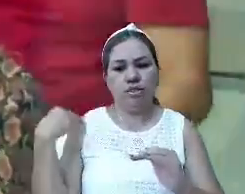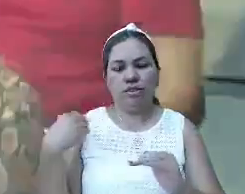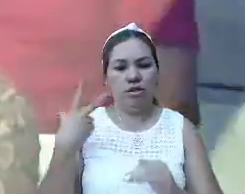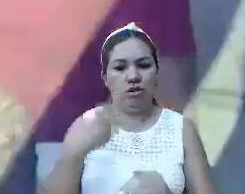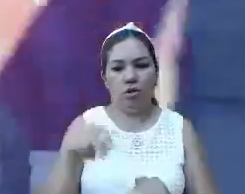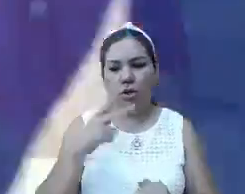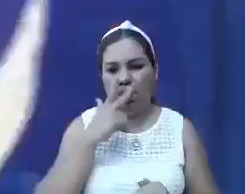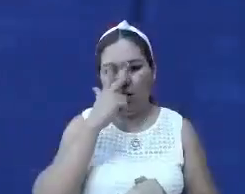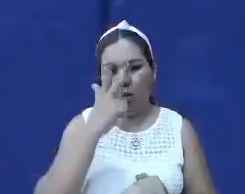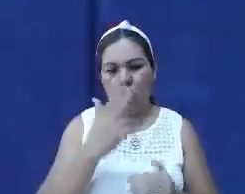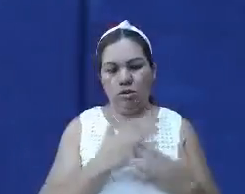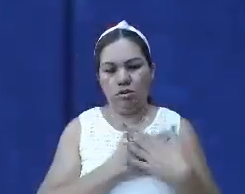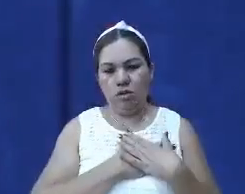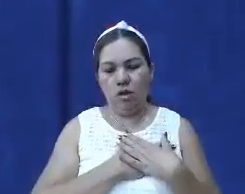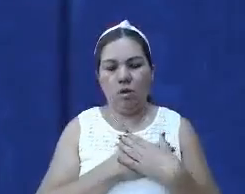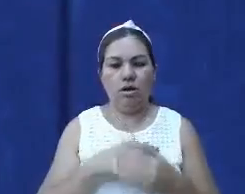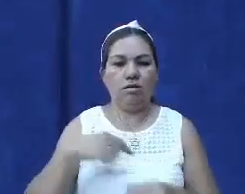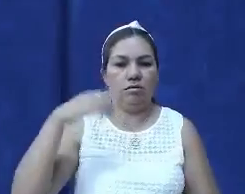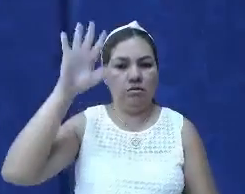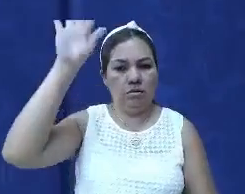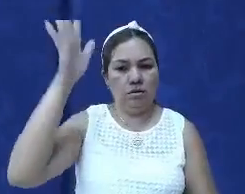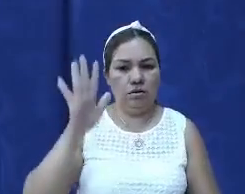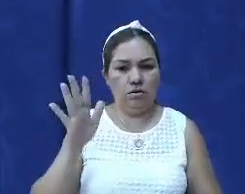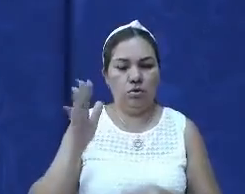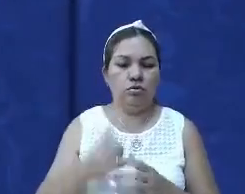agradará a mi alma, dice Dios.